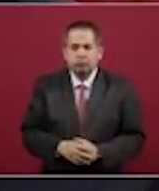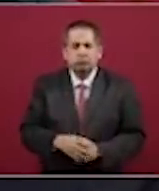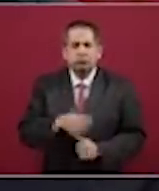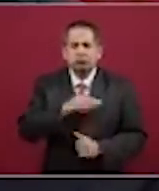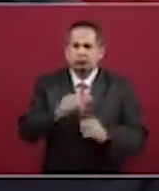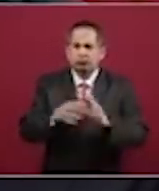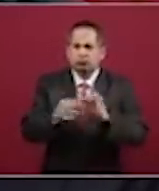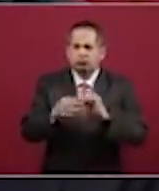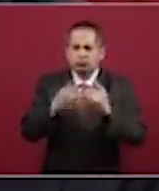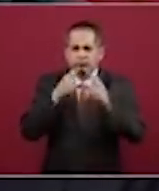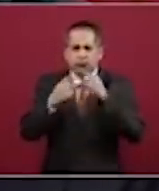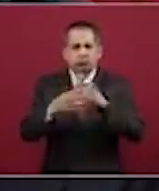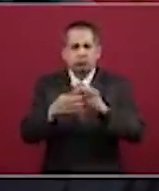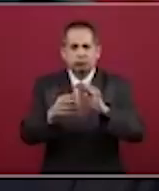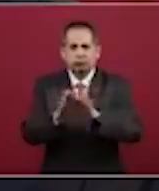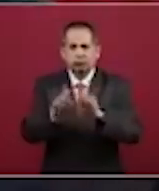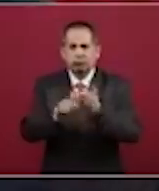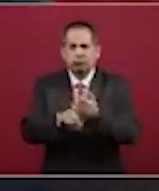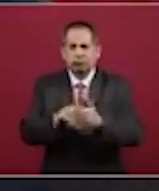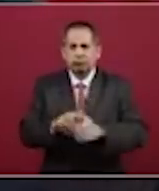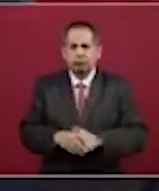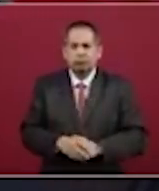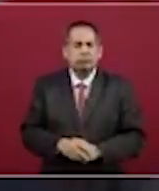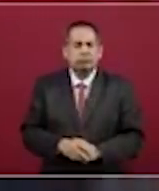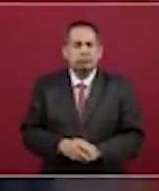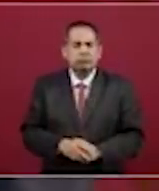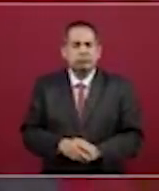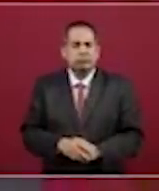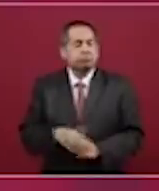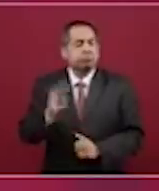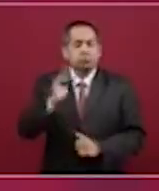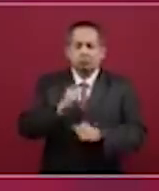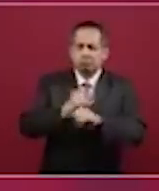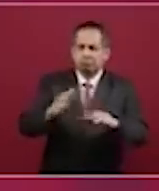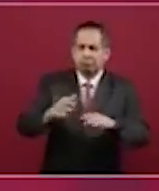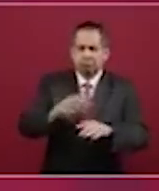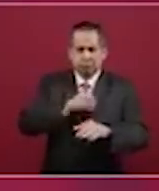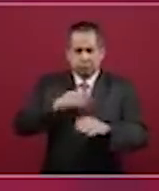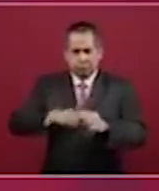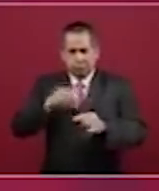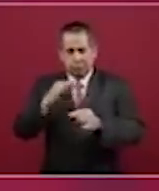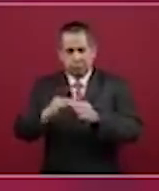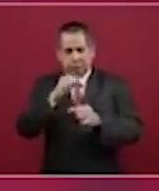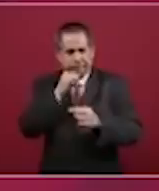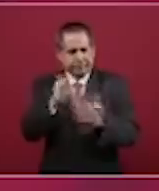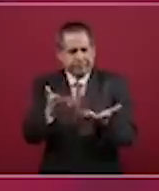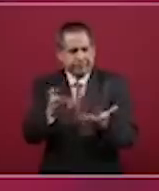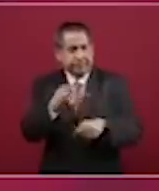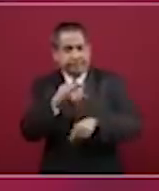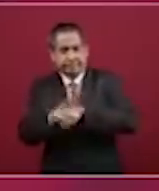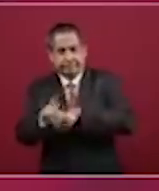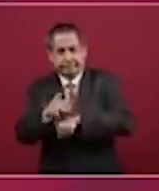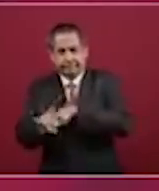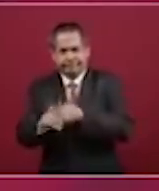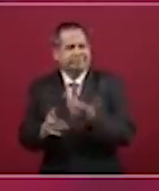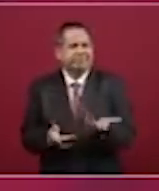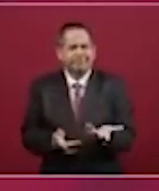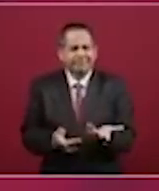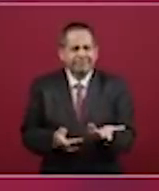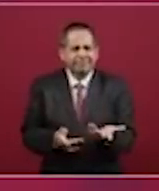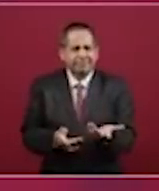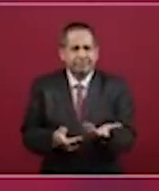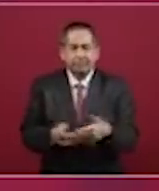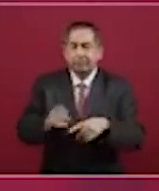pueden salir a decir, es que se incumple con el compromiso, no